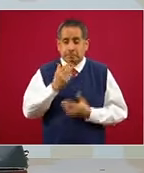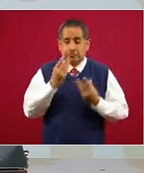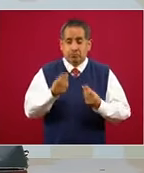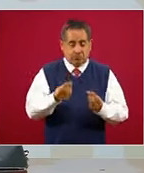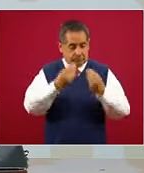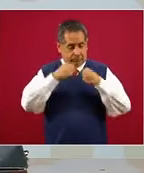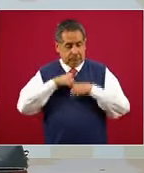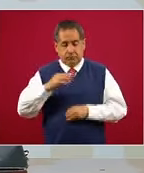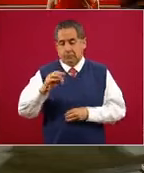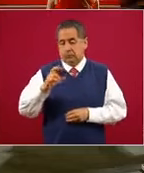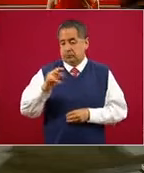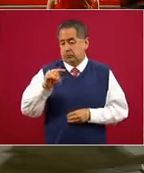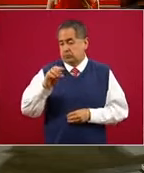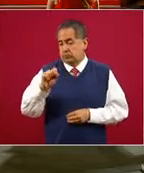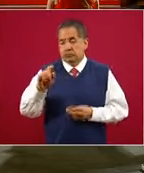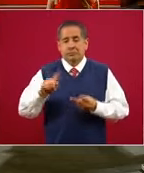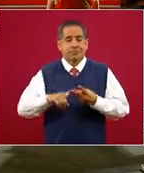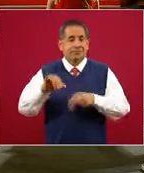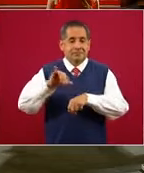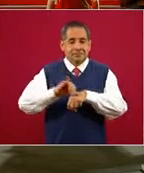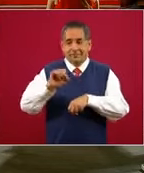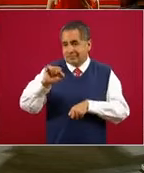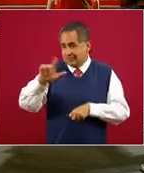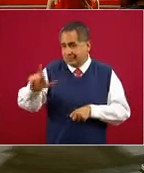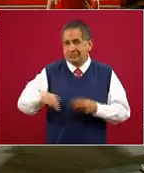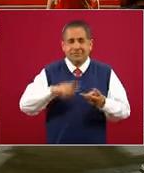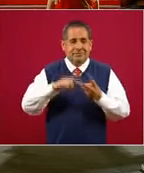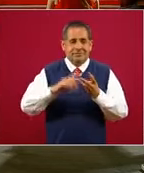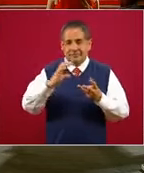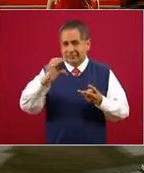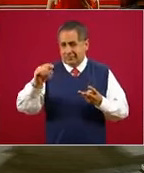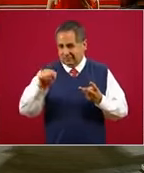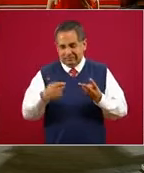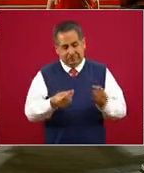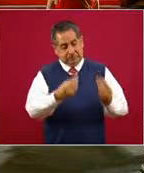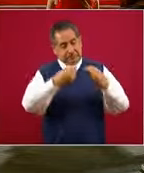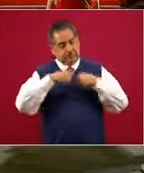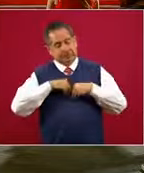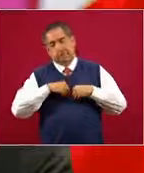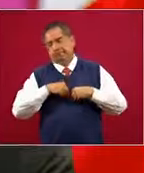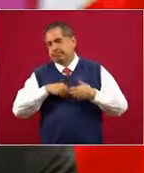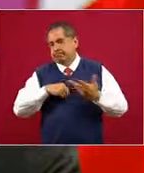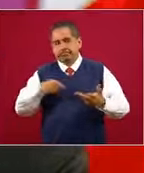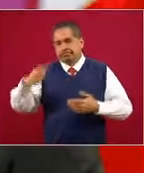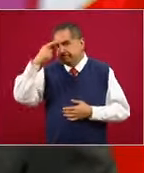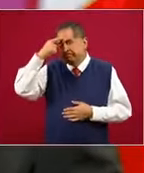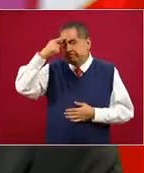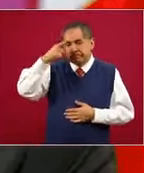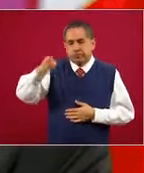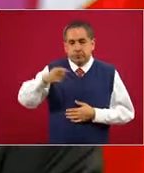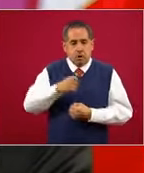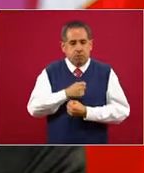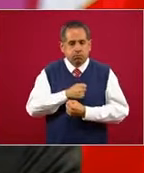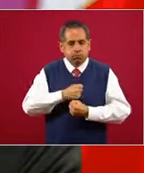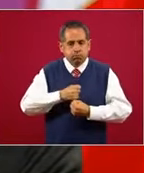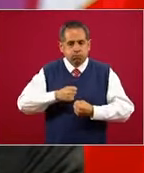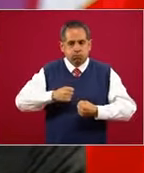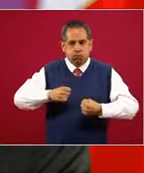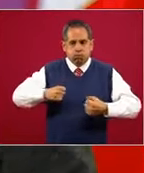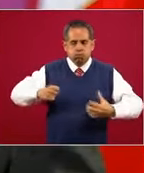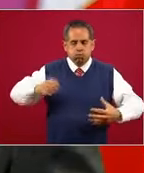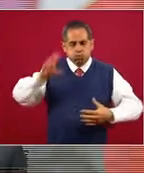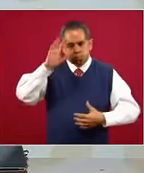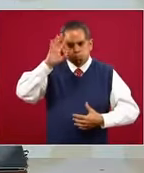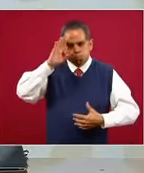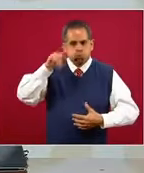particularmente fructosa, de sal y de calorías, y que entonces el sobrepeso que está teniendo, la obesidad que está